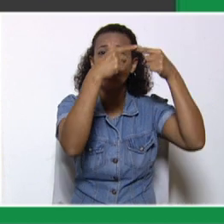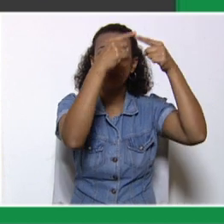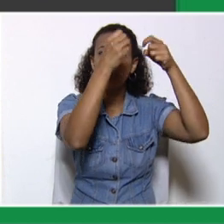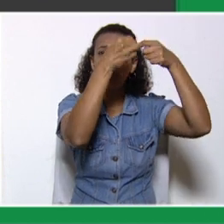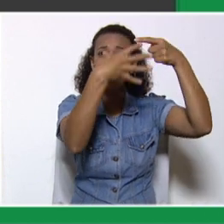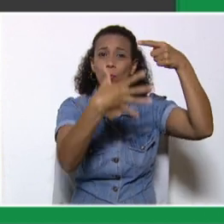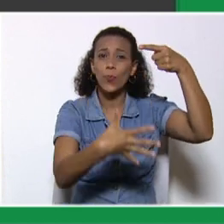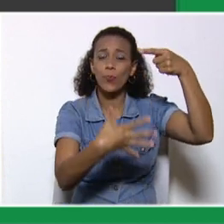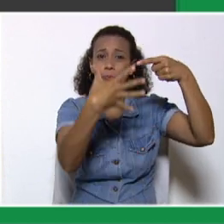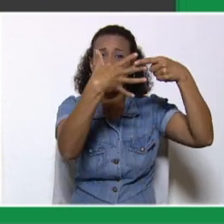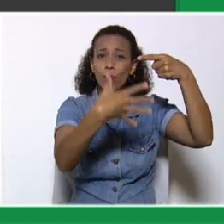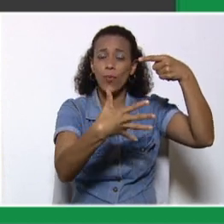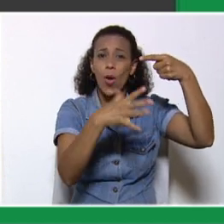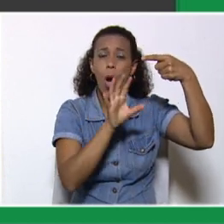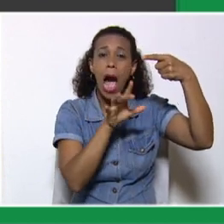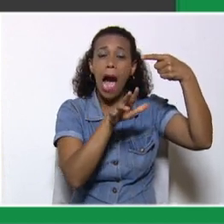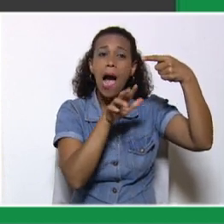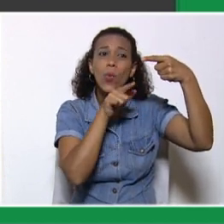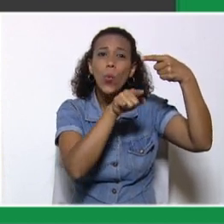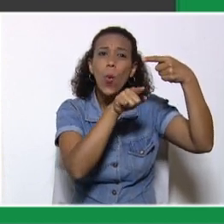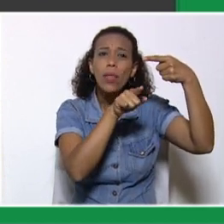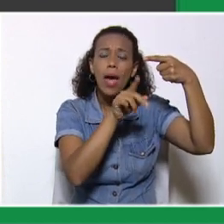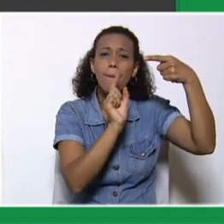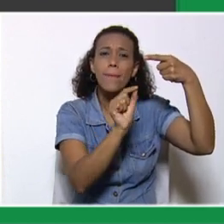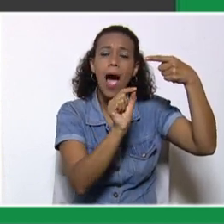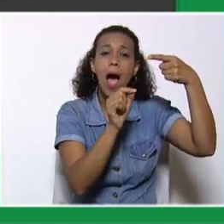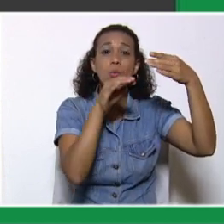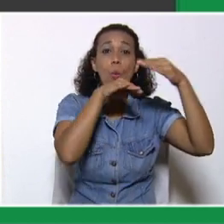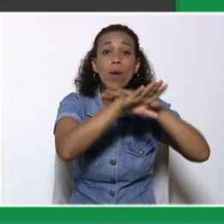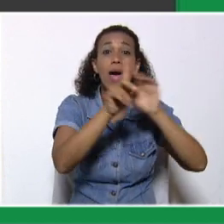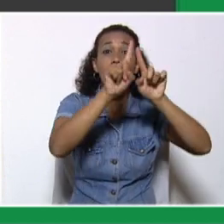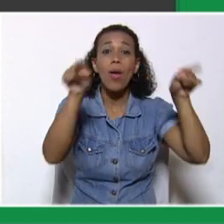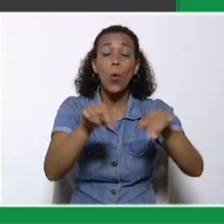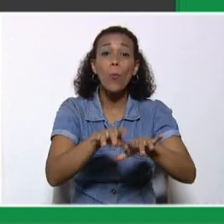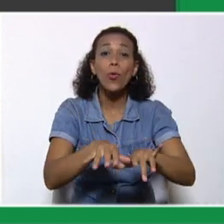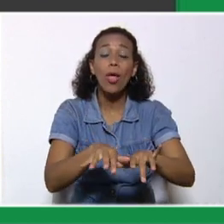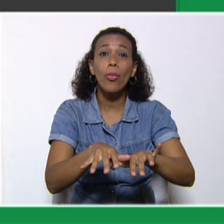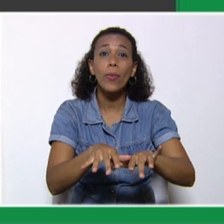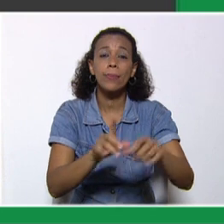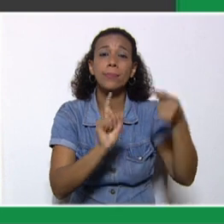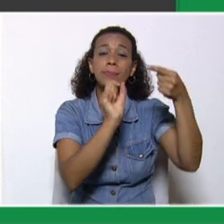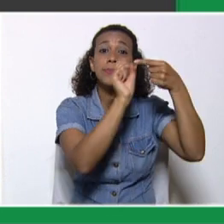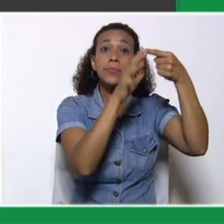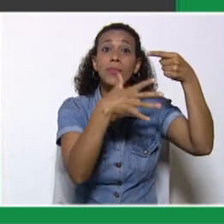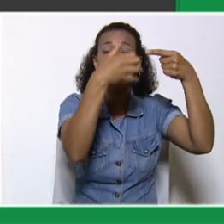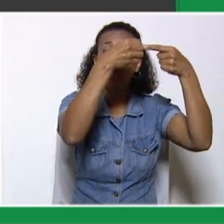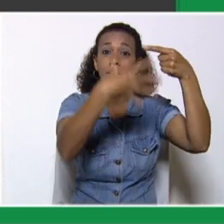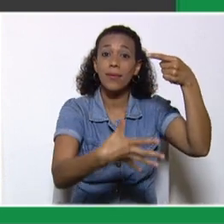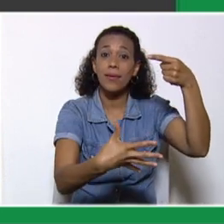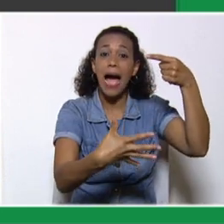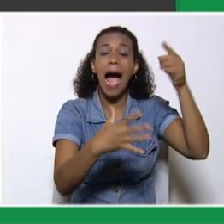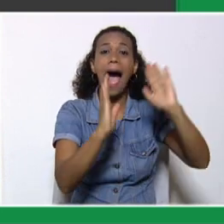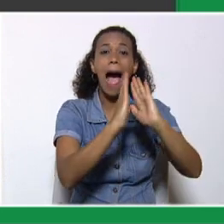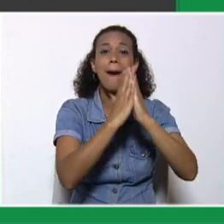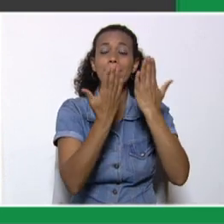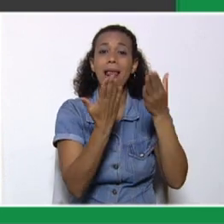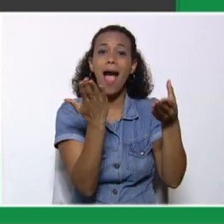la opción de importar archivos o los archivos. Le damos un clic,